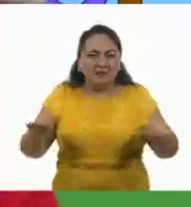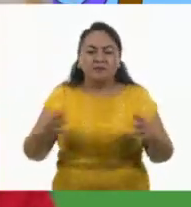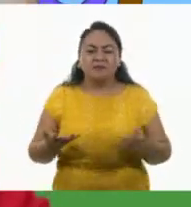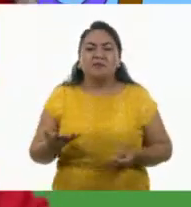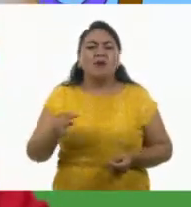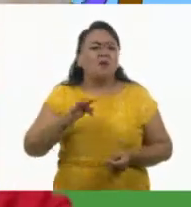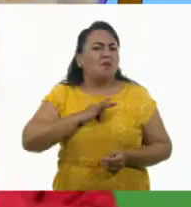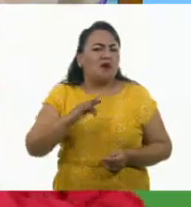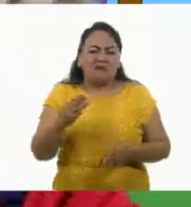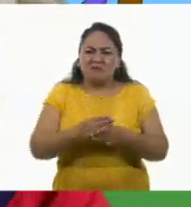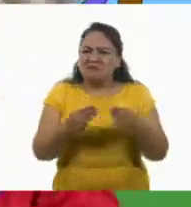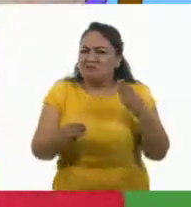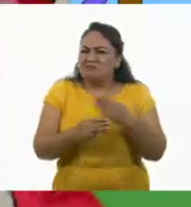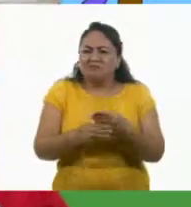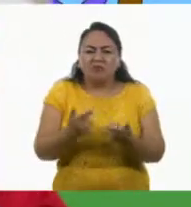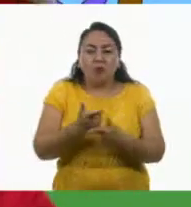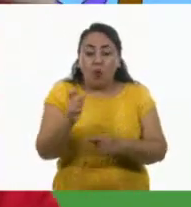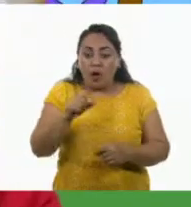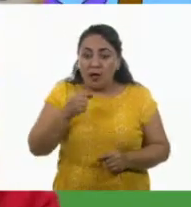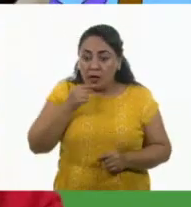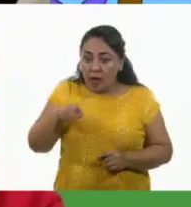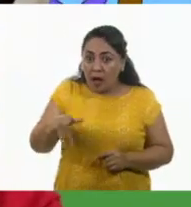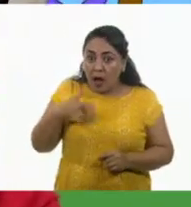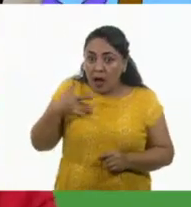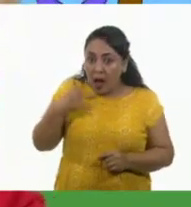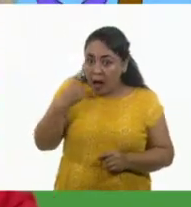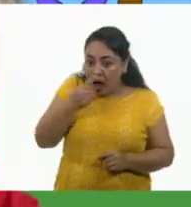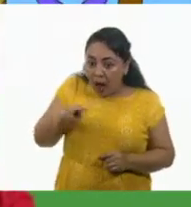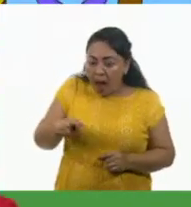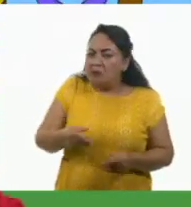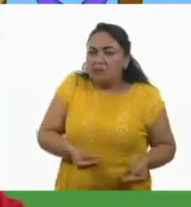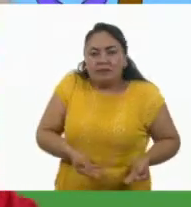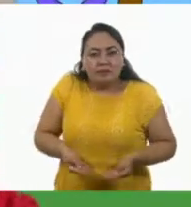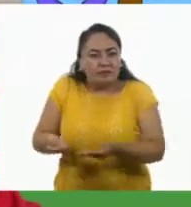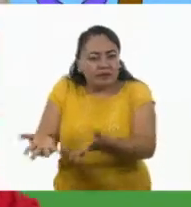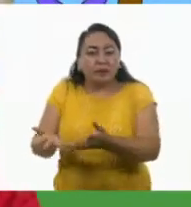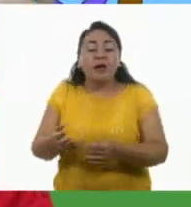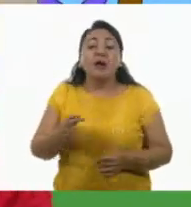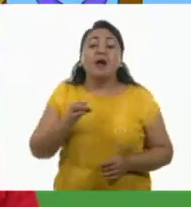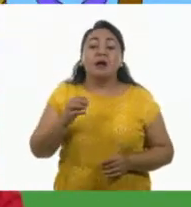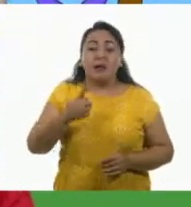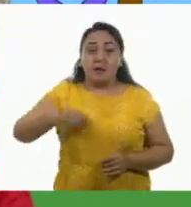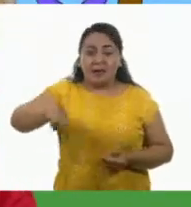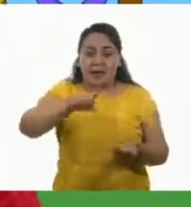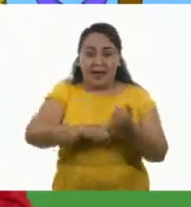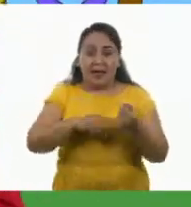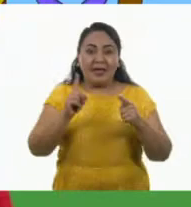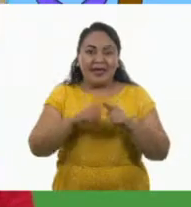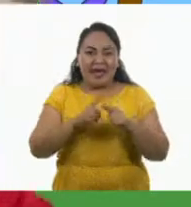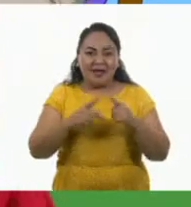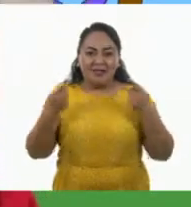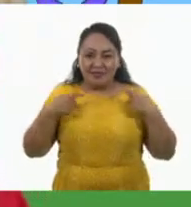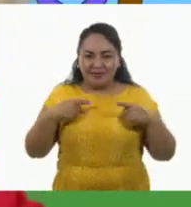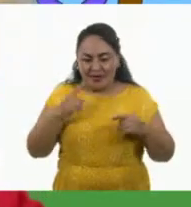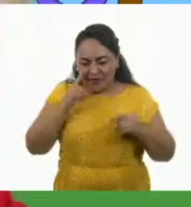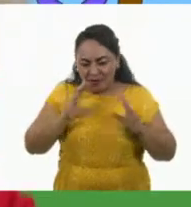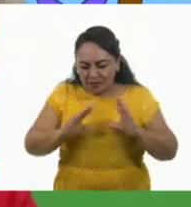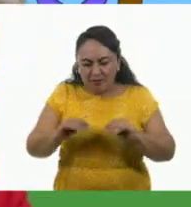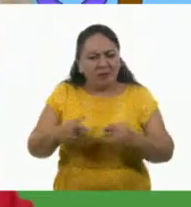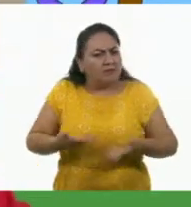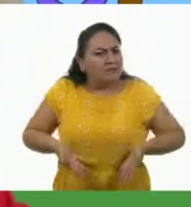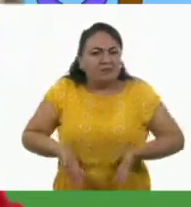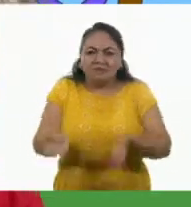Materiales que pueden tomar cuando ellas lo decidan y a los que los agentes educativos les permiten el